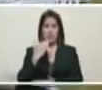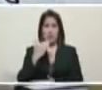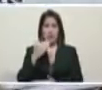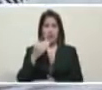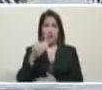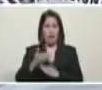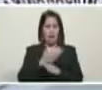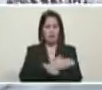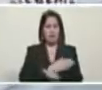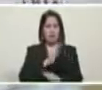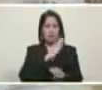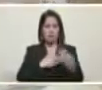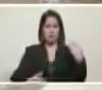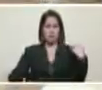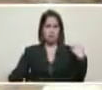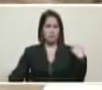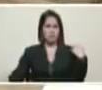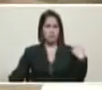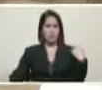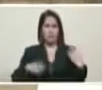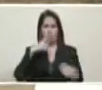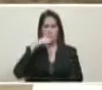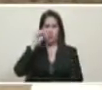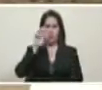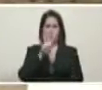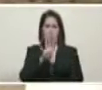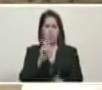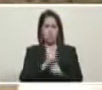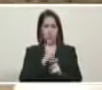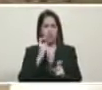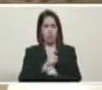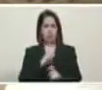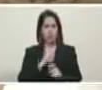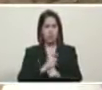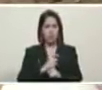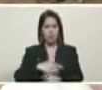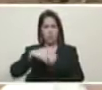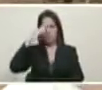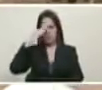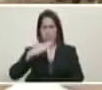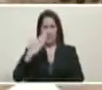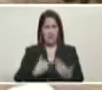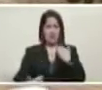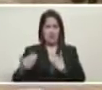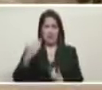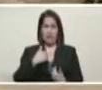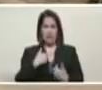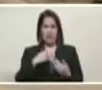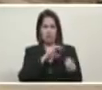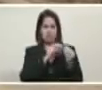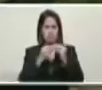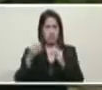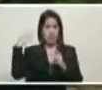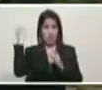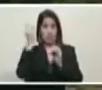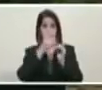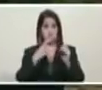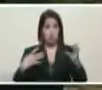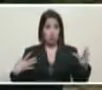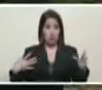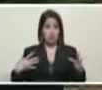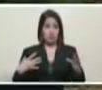Nicolás Maduro Moros el pasado 4 de agosto y los militares heridos durante la operación militar en el Estado Amazonas,